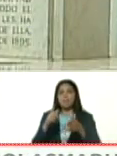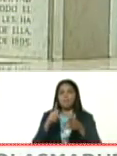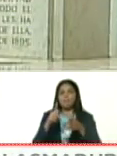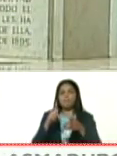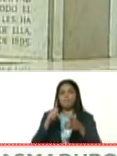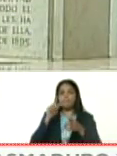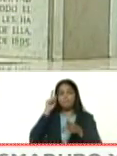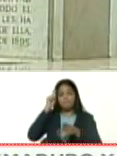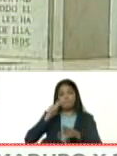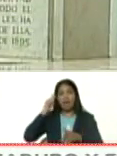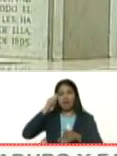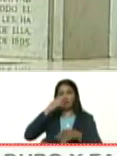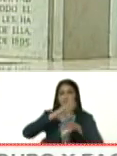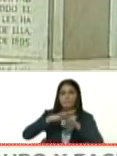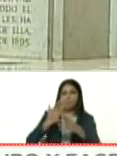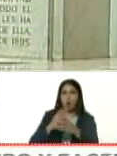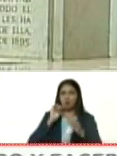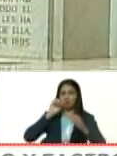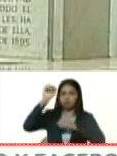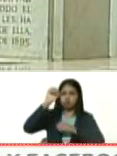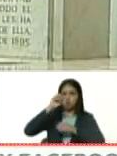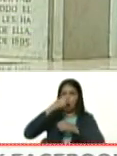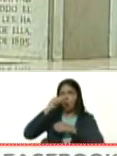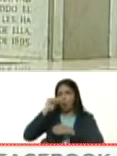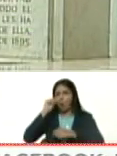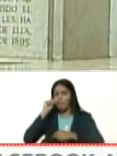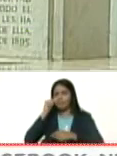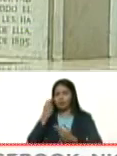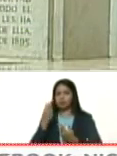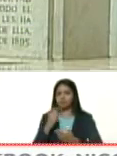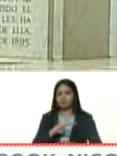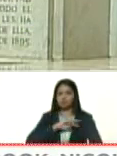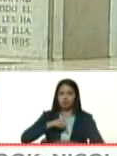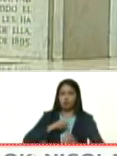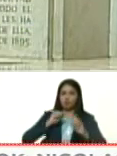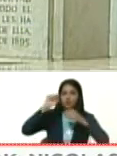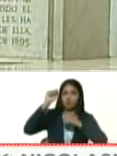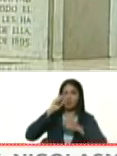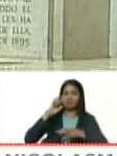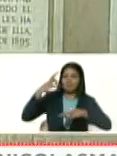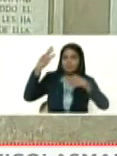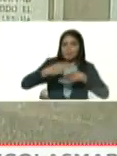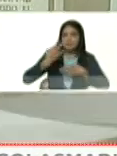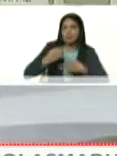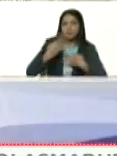Porque nuestros héroes, señores comandantes, son de verdad.